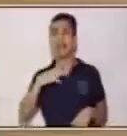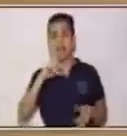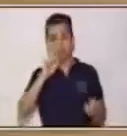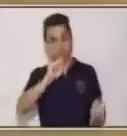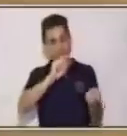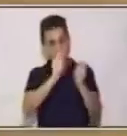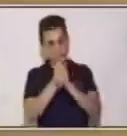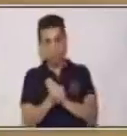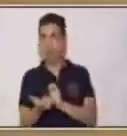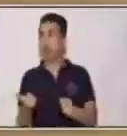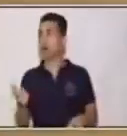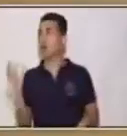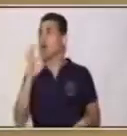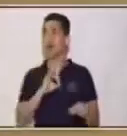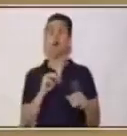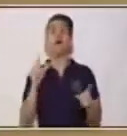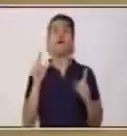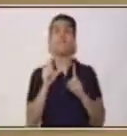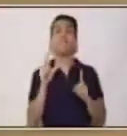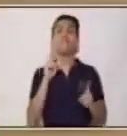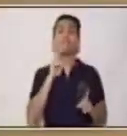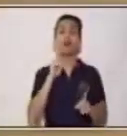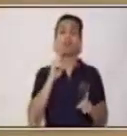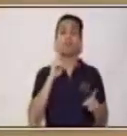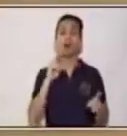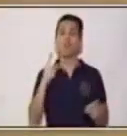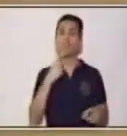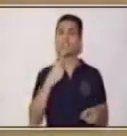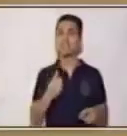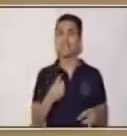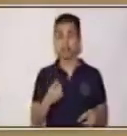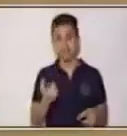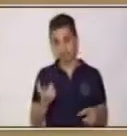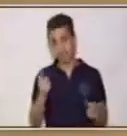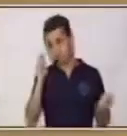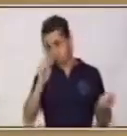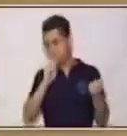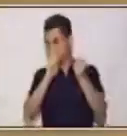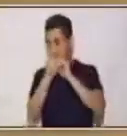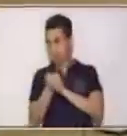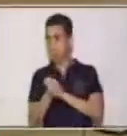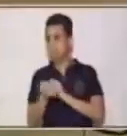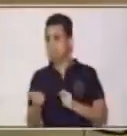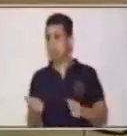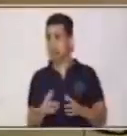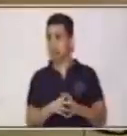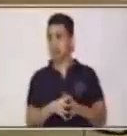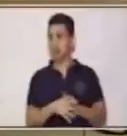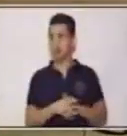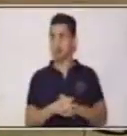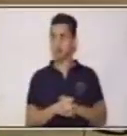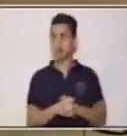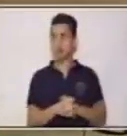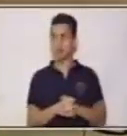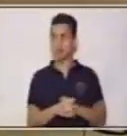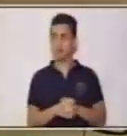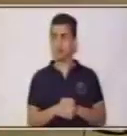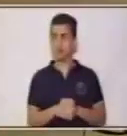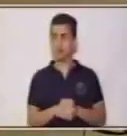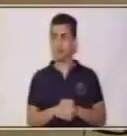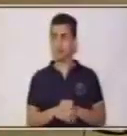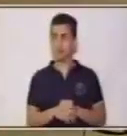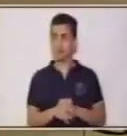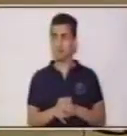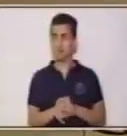tener o en lugar del verbo decir? Para que la idea sea la misma, pero que sea de una forma más adecuada